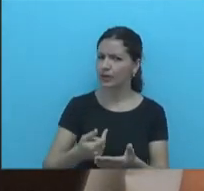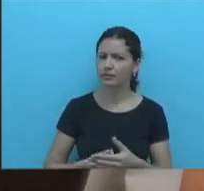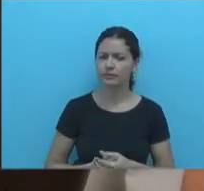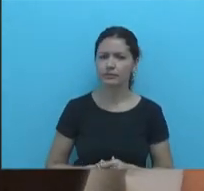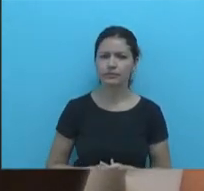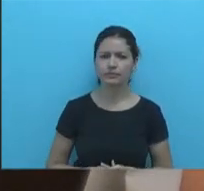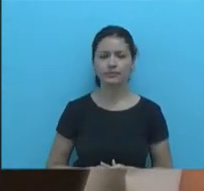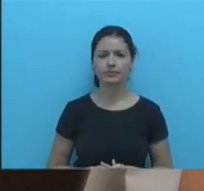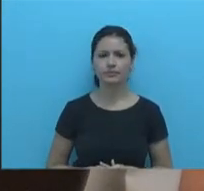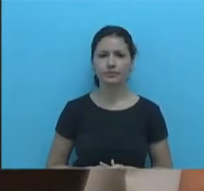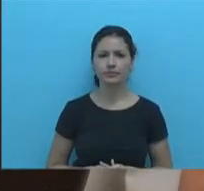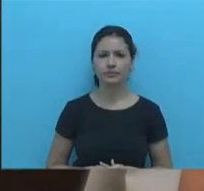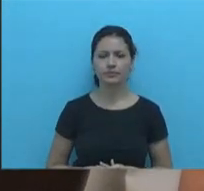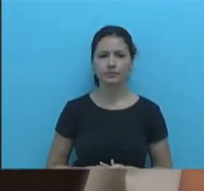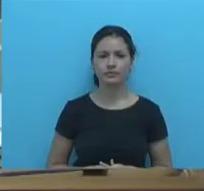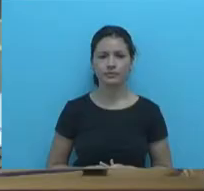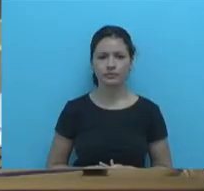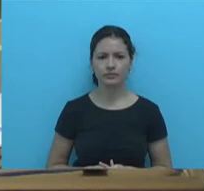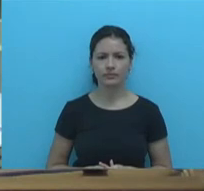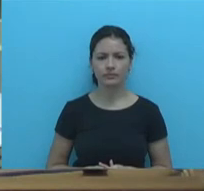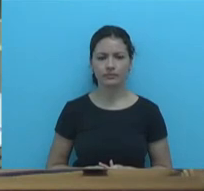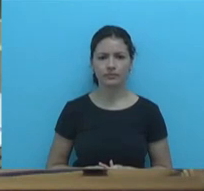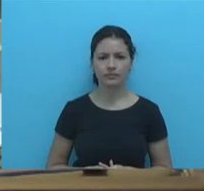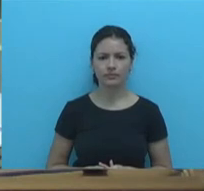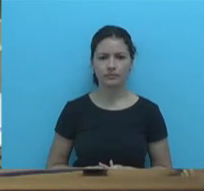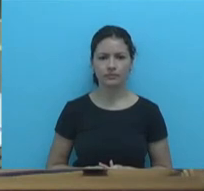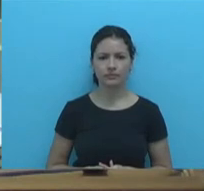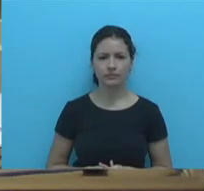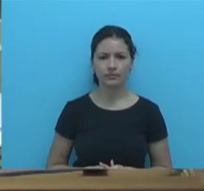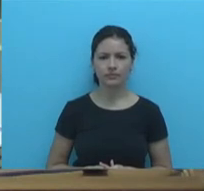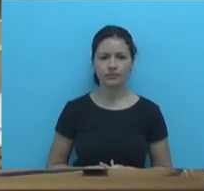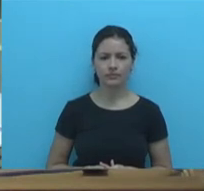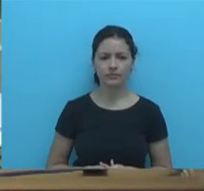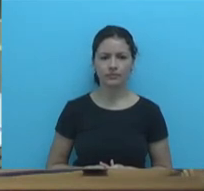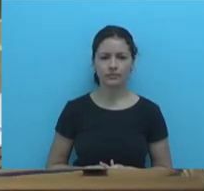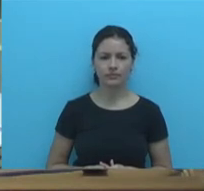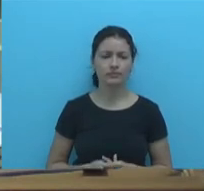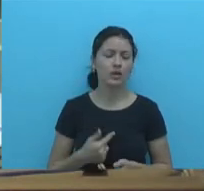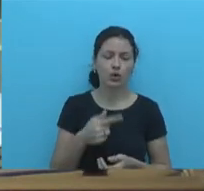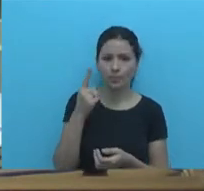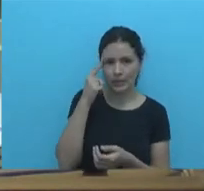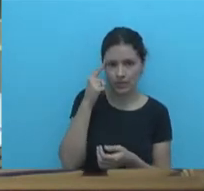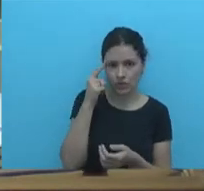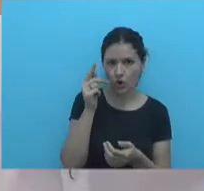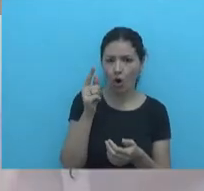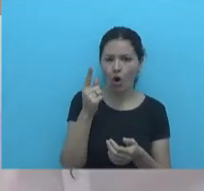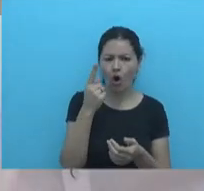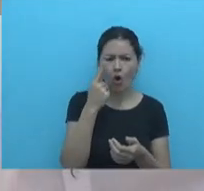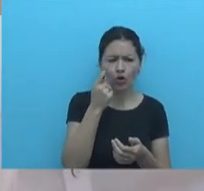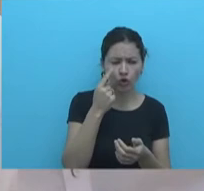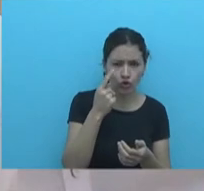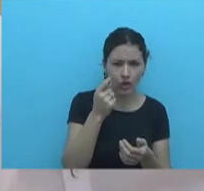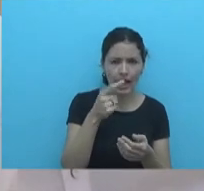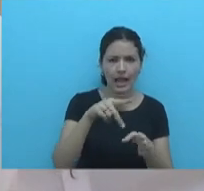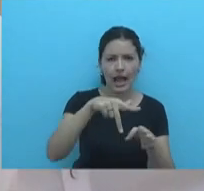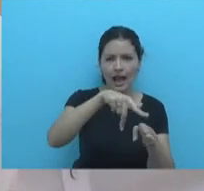Lo que yo decía que para mí se tendría que limitar la capacidad del que puede soportar el animal. O